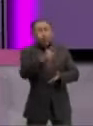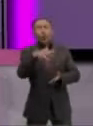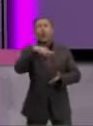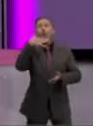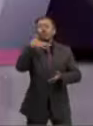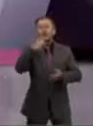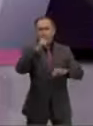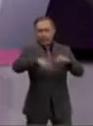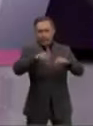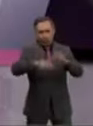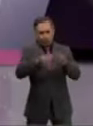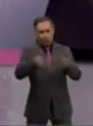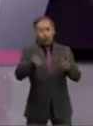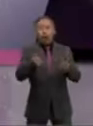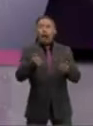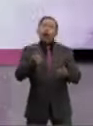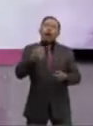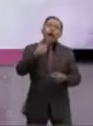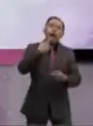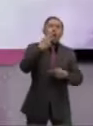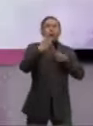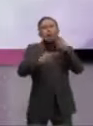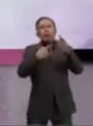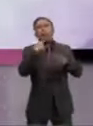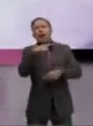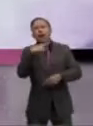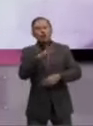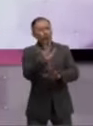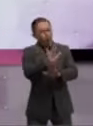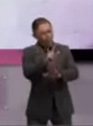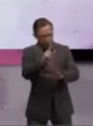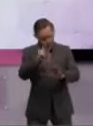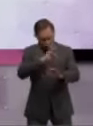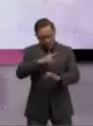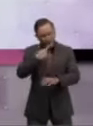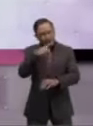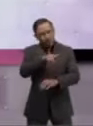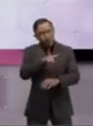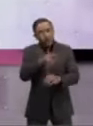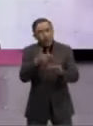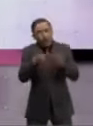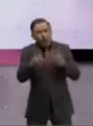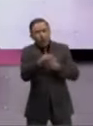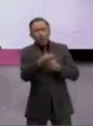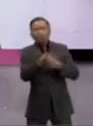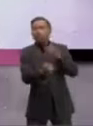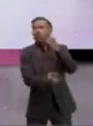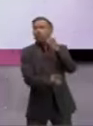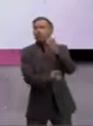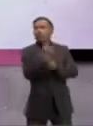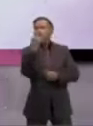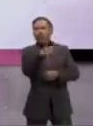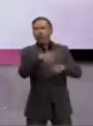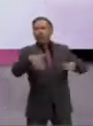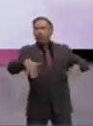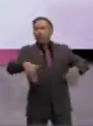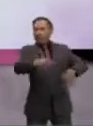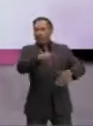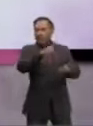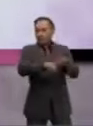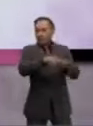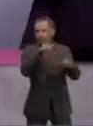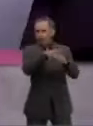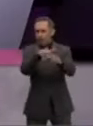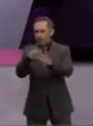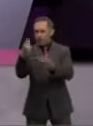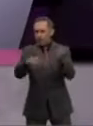quejando. Y en ese sentido, amigos, los mexicanos tenemos que entender que nos salió un cobarde matoncito. Va para afuera.